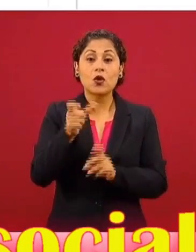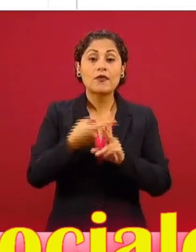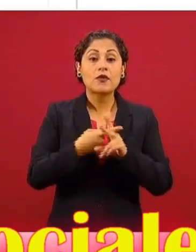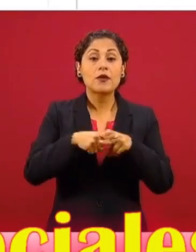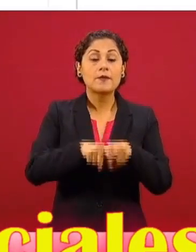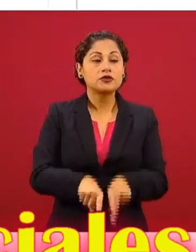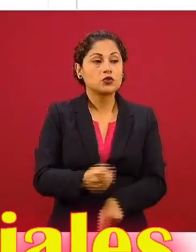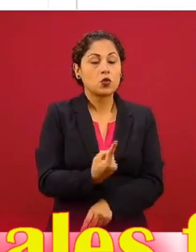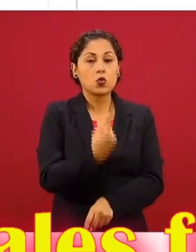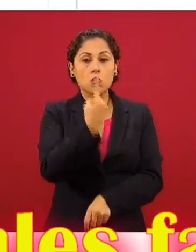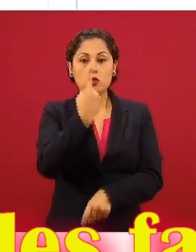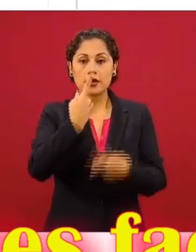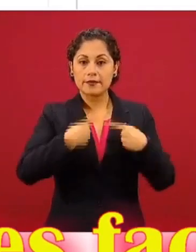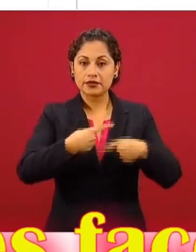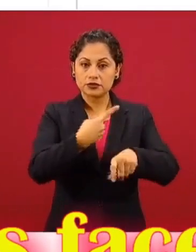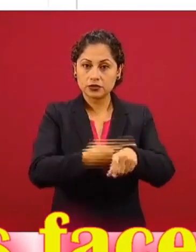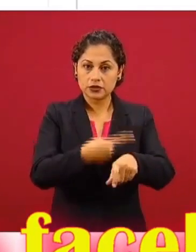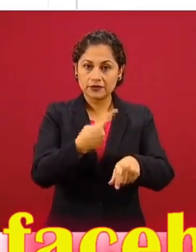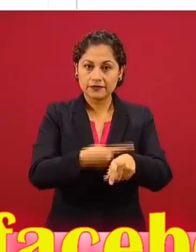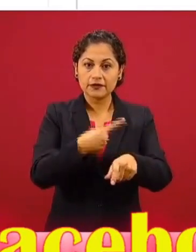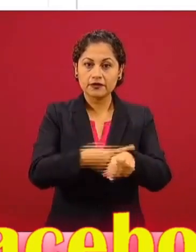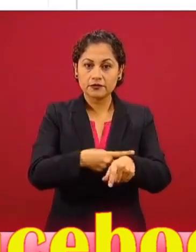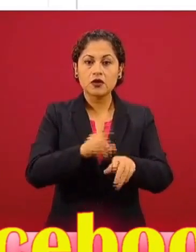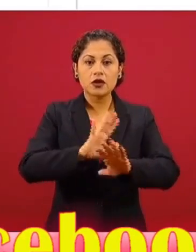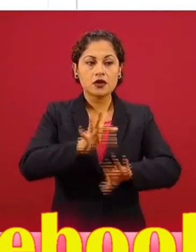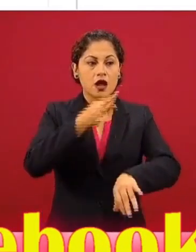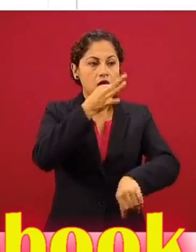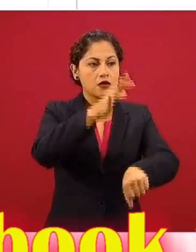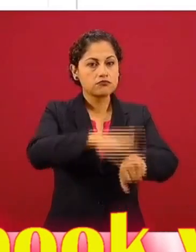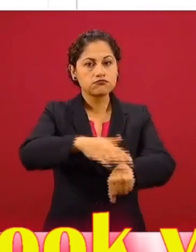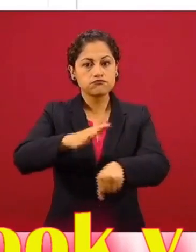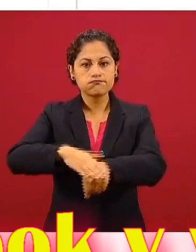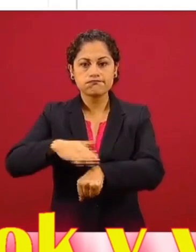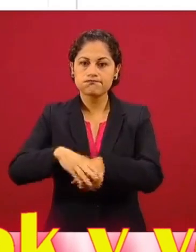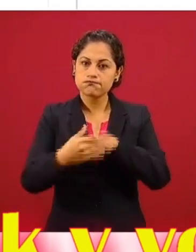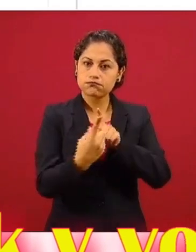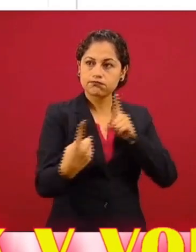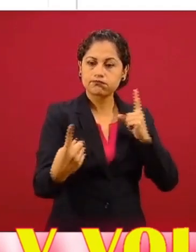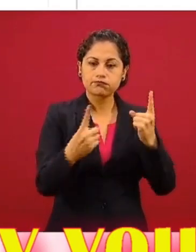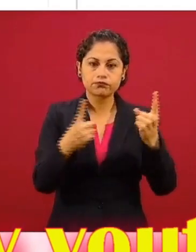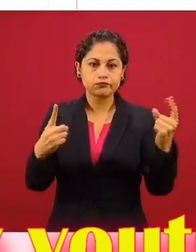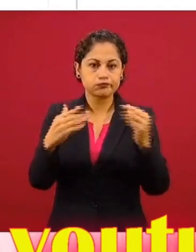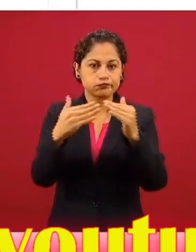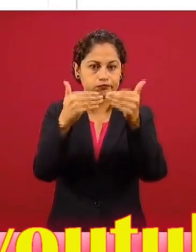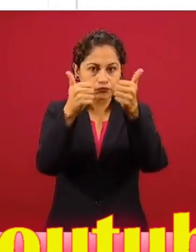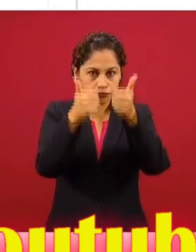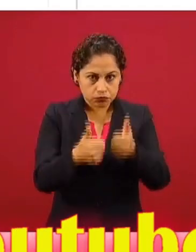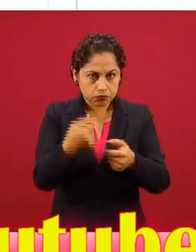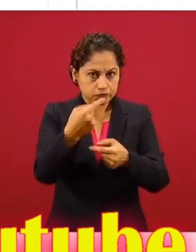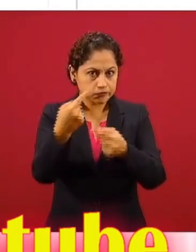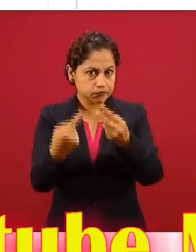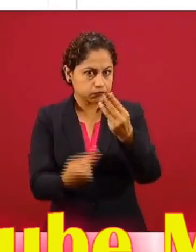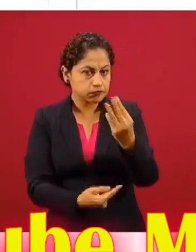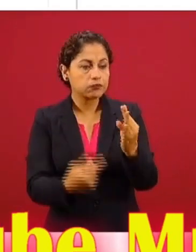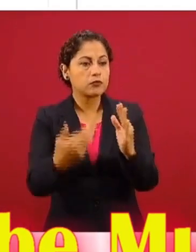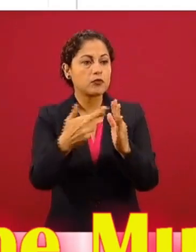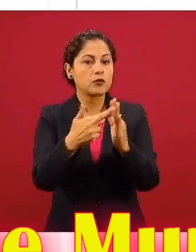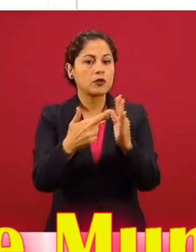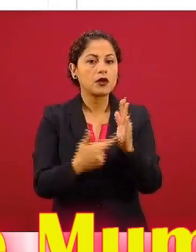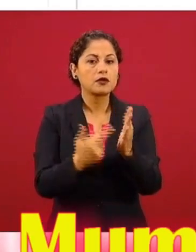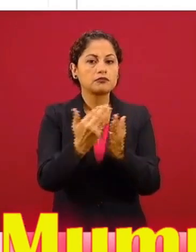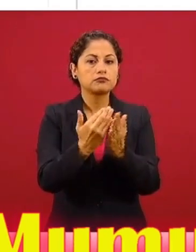su primer caso, es cuando empezaron las intervenciones de la Jornada Nacional de Sana Distancia. Esto le dio